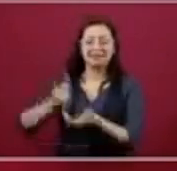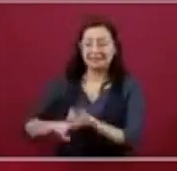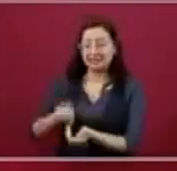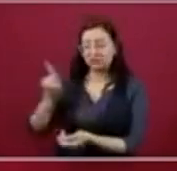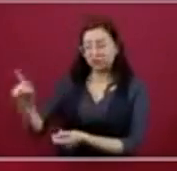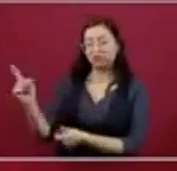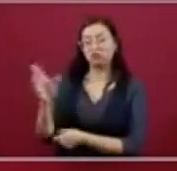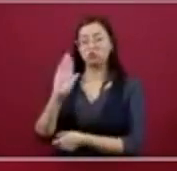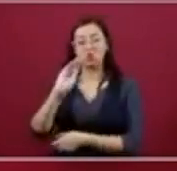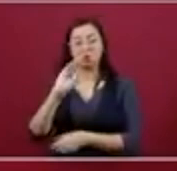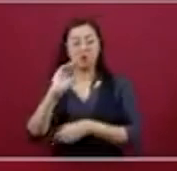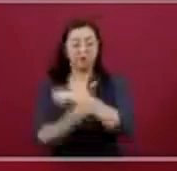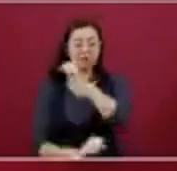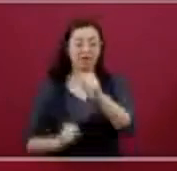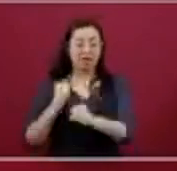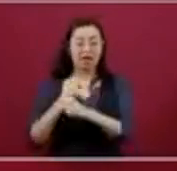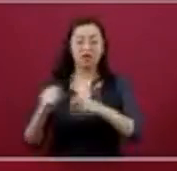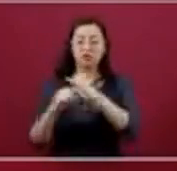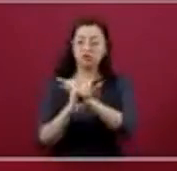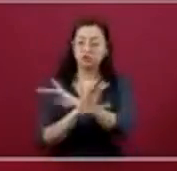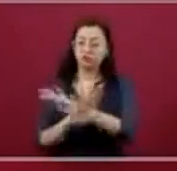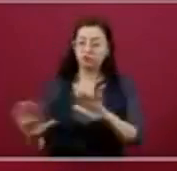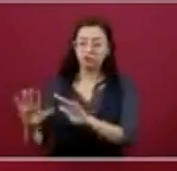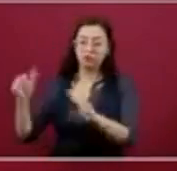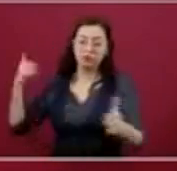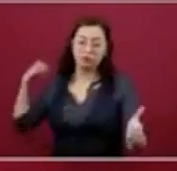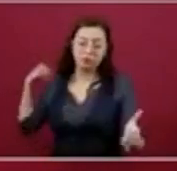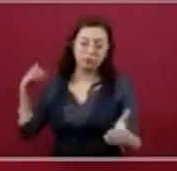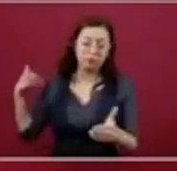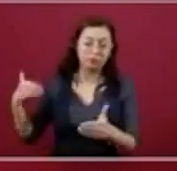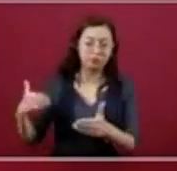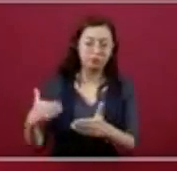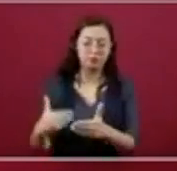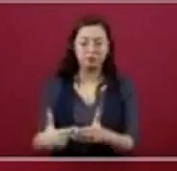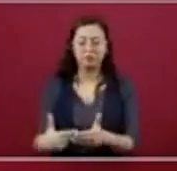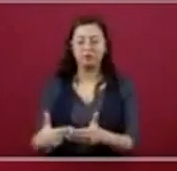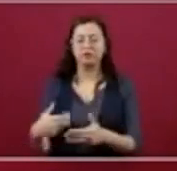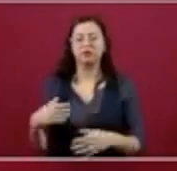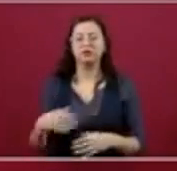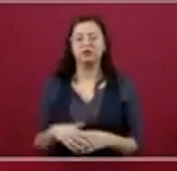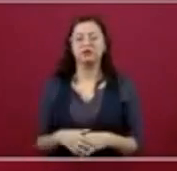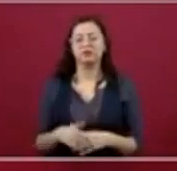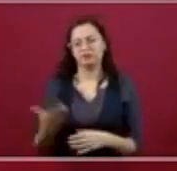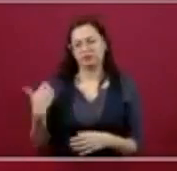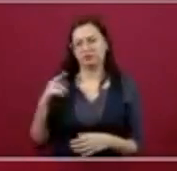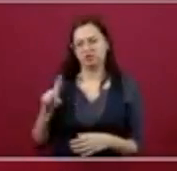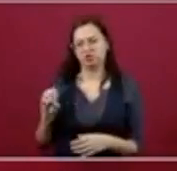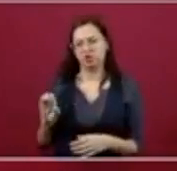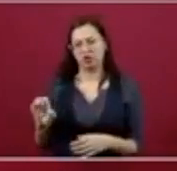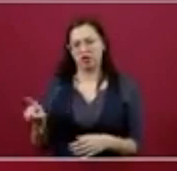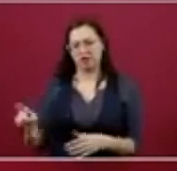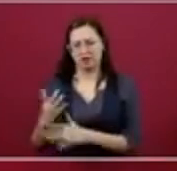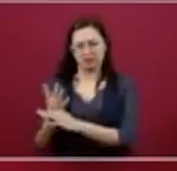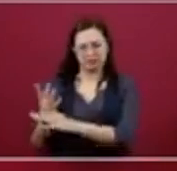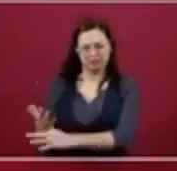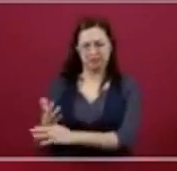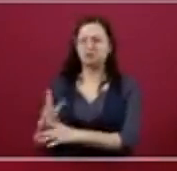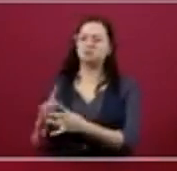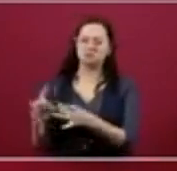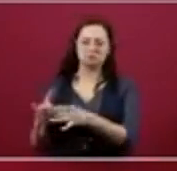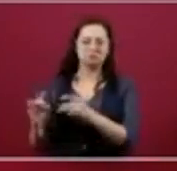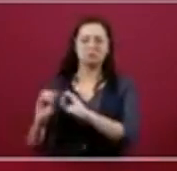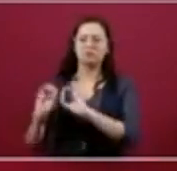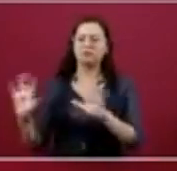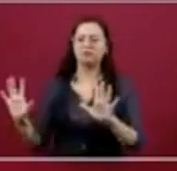información en el archivo, de lo que ya explicó Zoe, pero esta